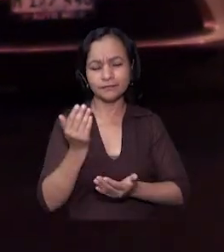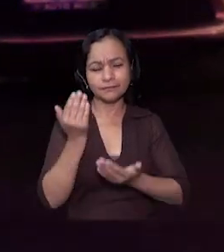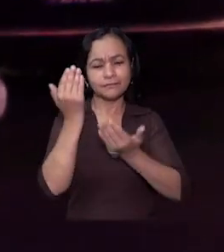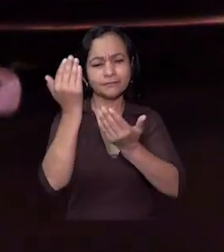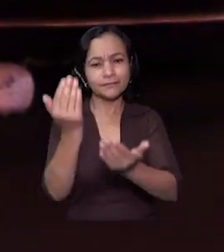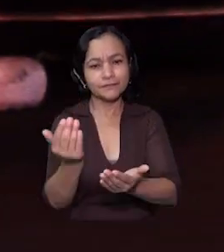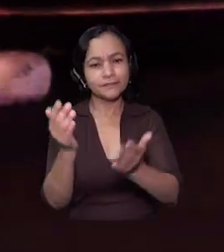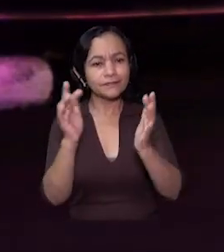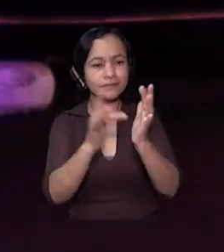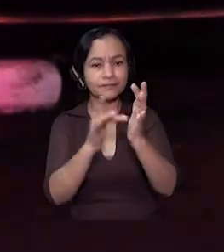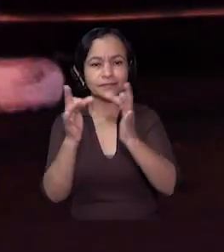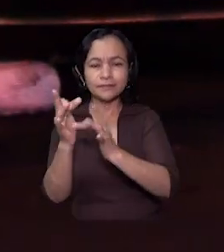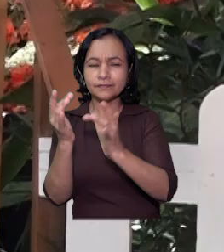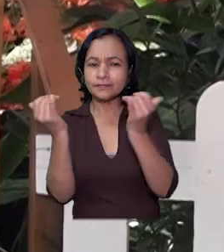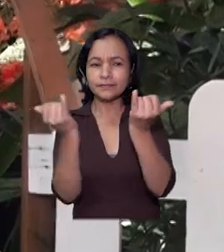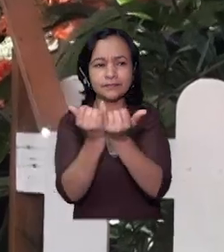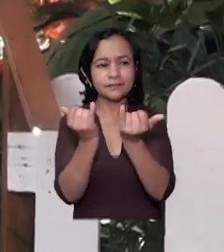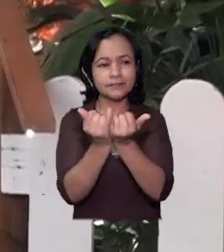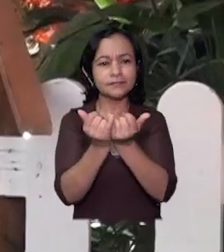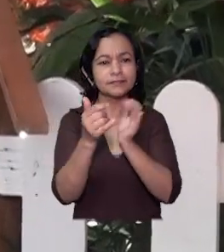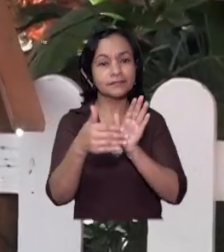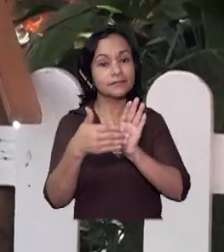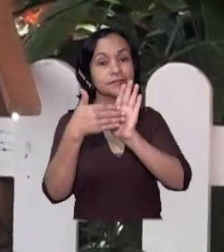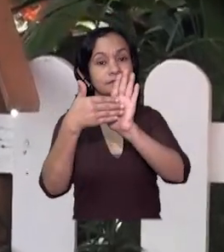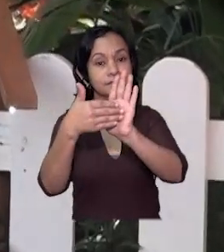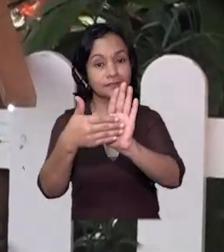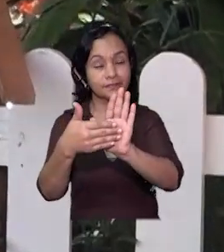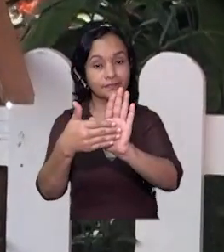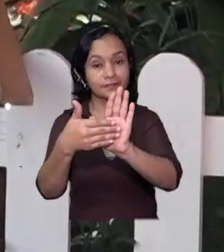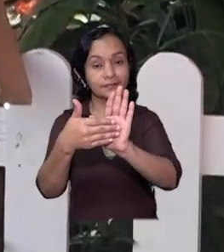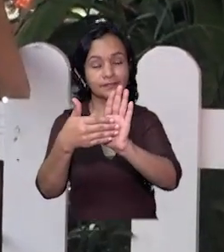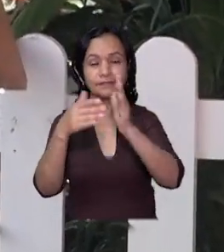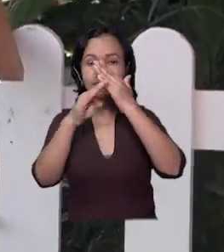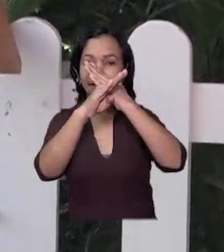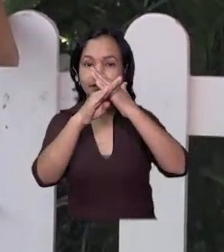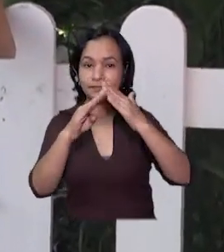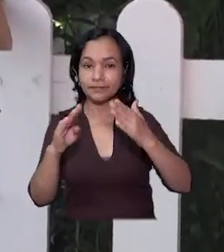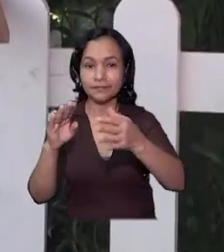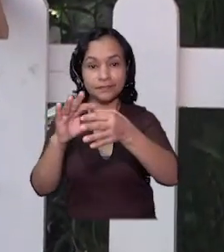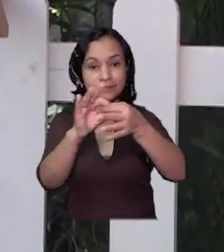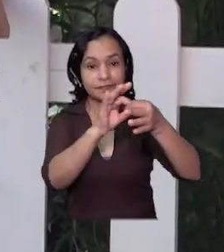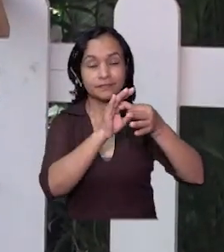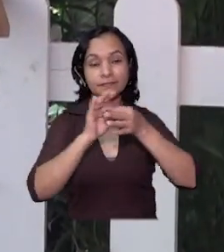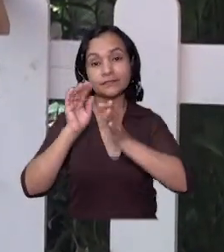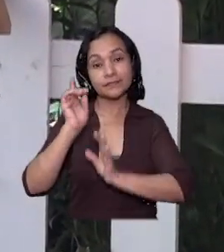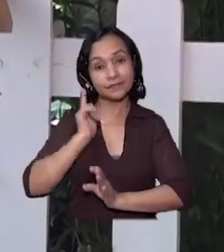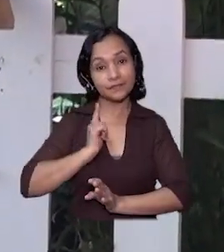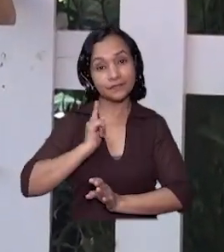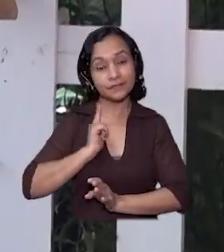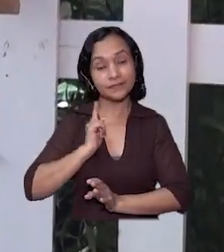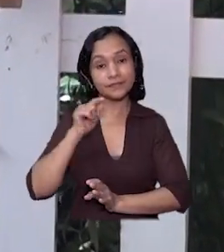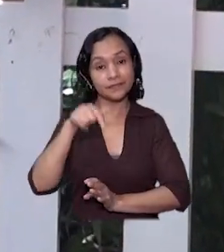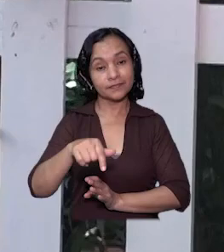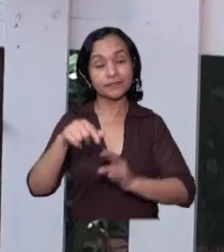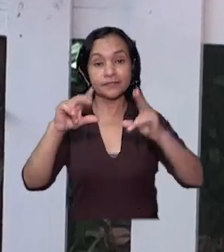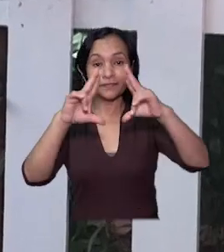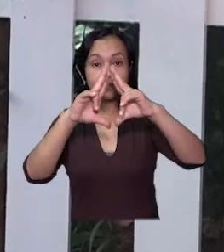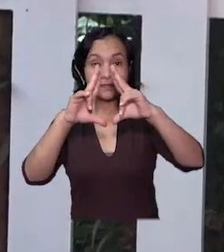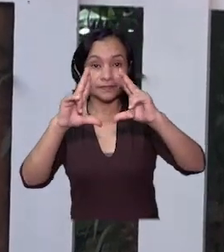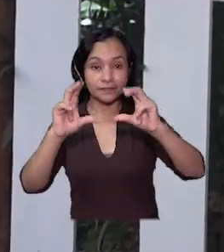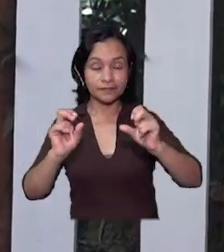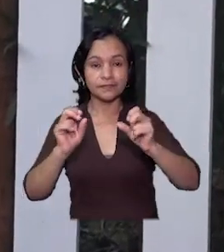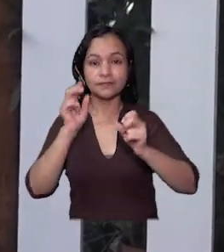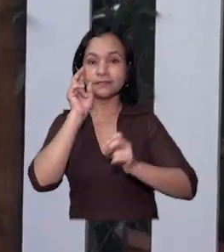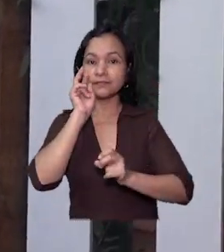nacimientos también de igual cantidad. Esta es la demostración de la paz y la armonía con que contamos nosotros en nuestro país. Lo